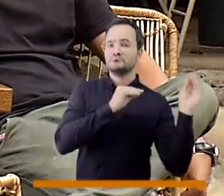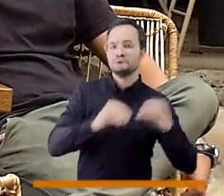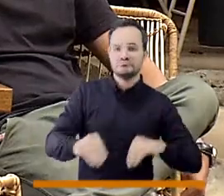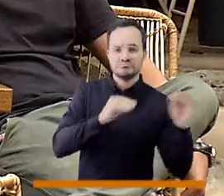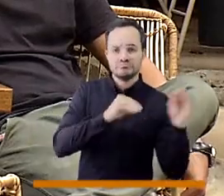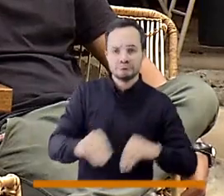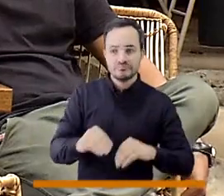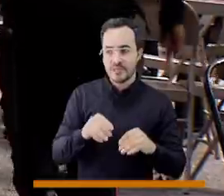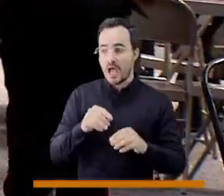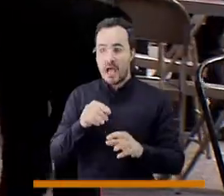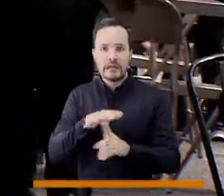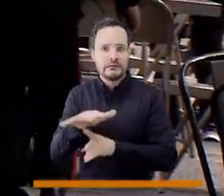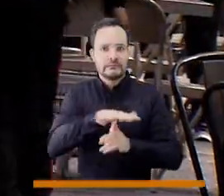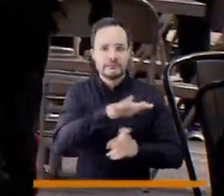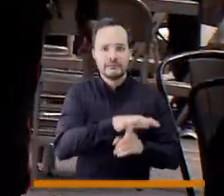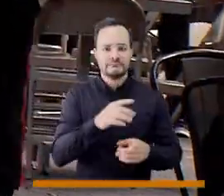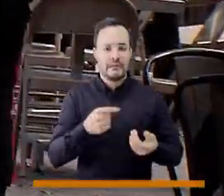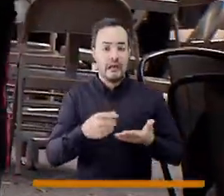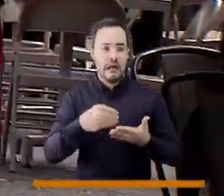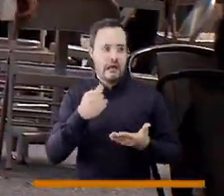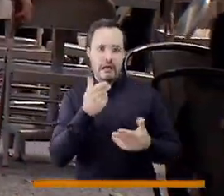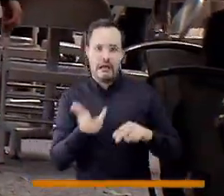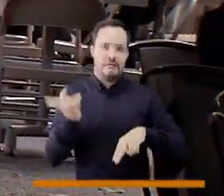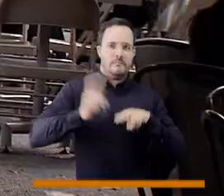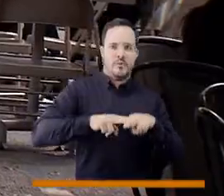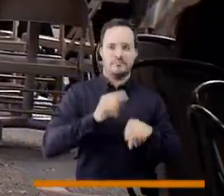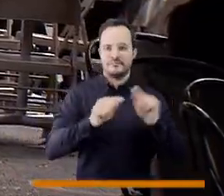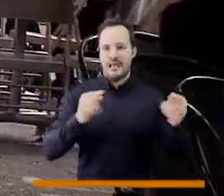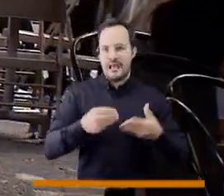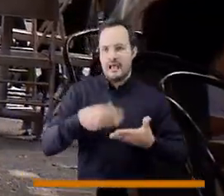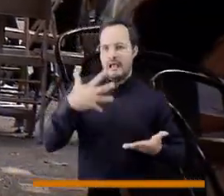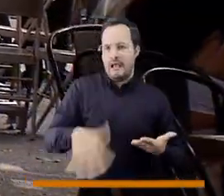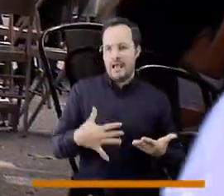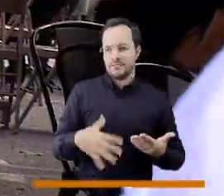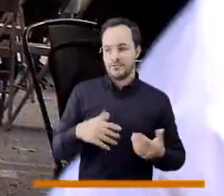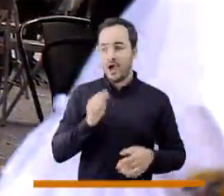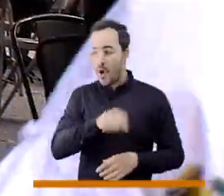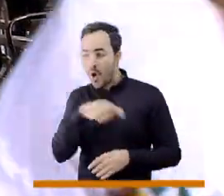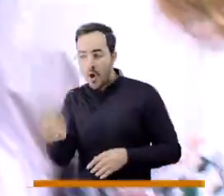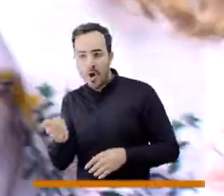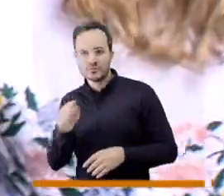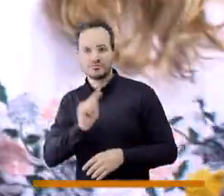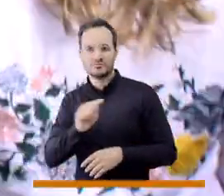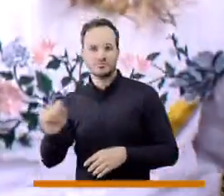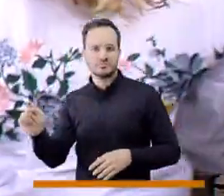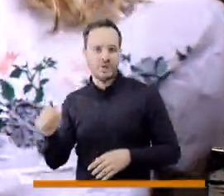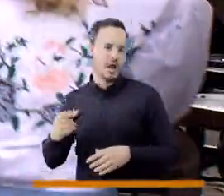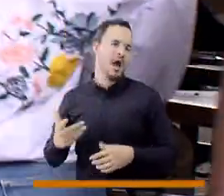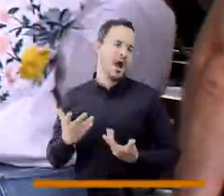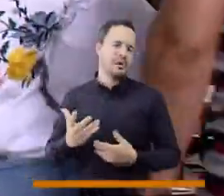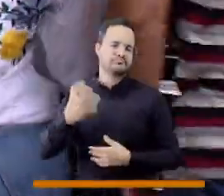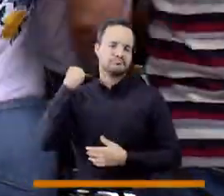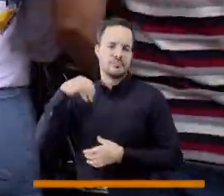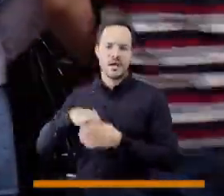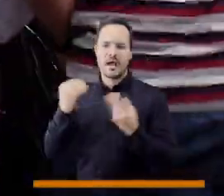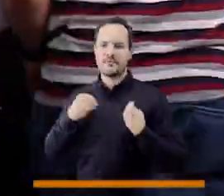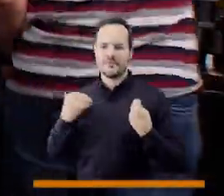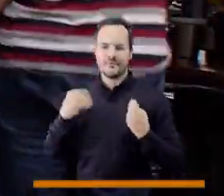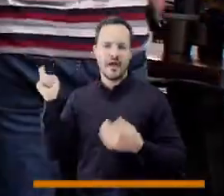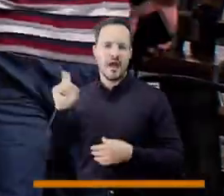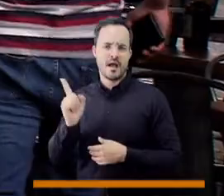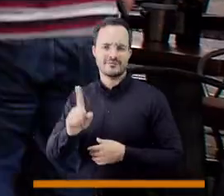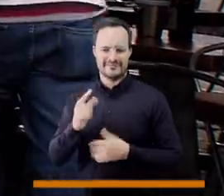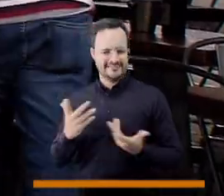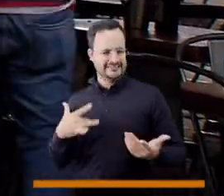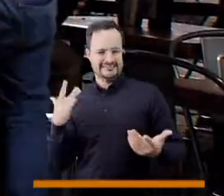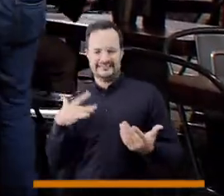a las personas que tradicionalmente, originalmente, han habitado estos sectores. No solo el Poblado, hay